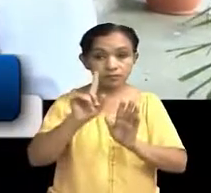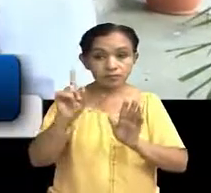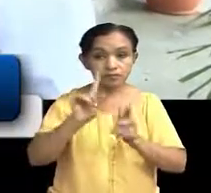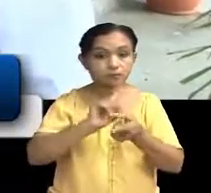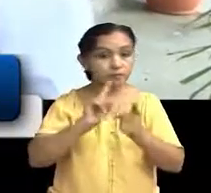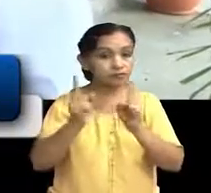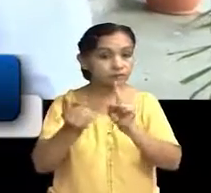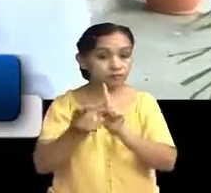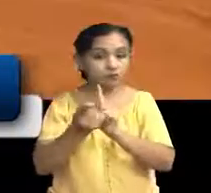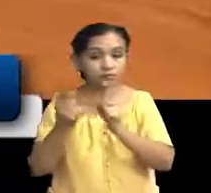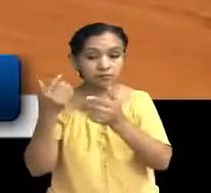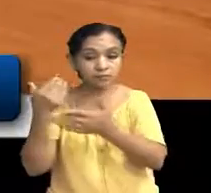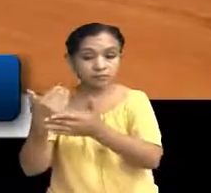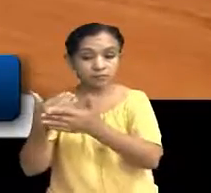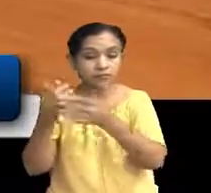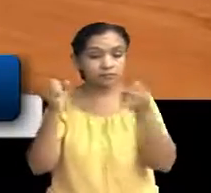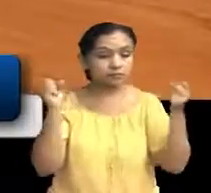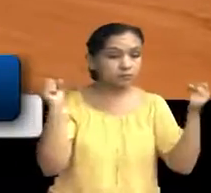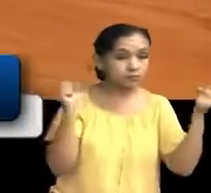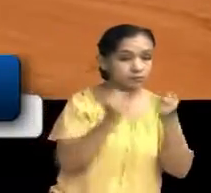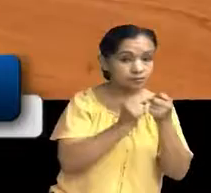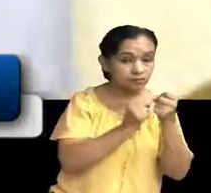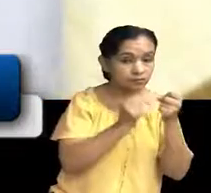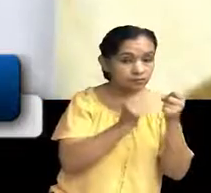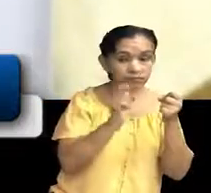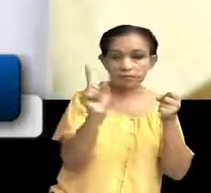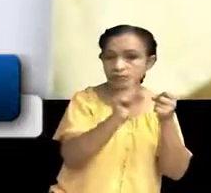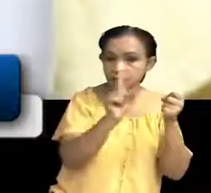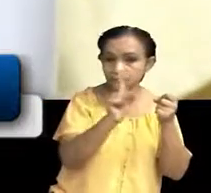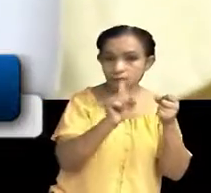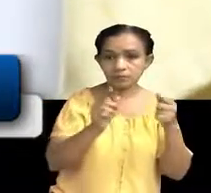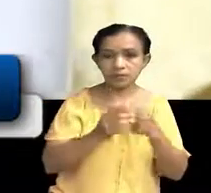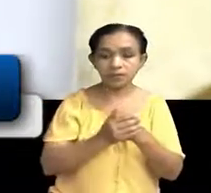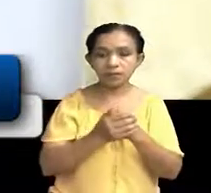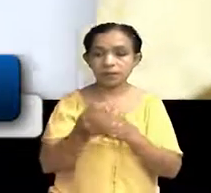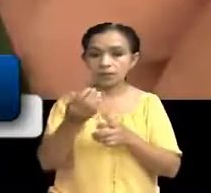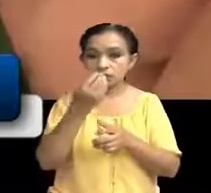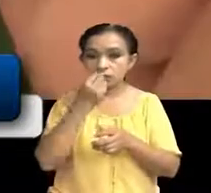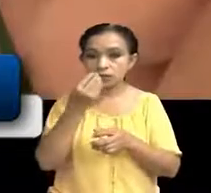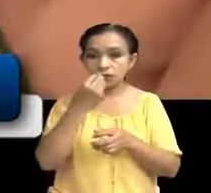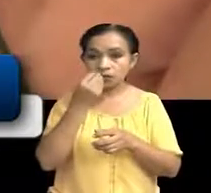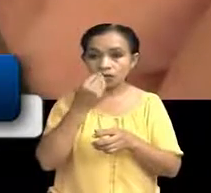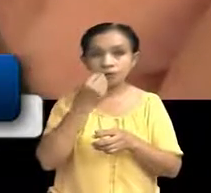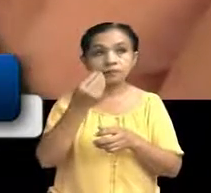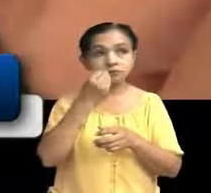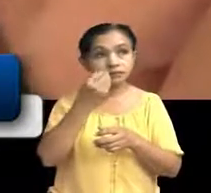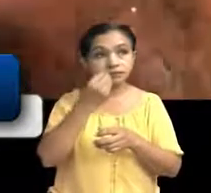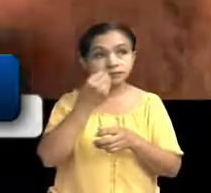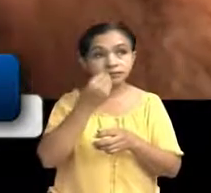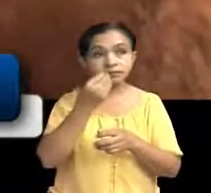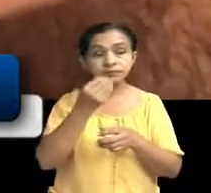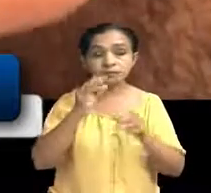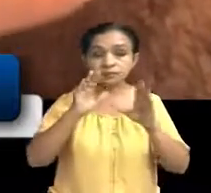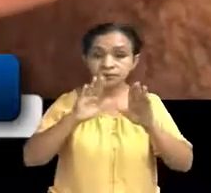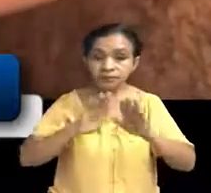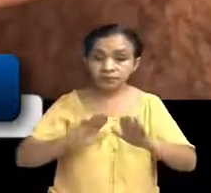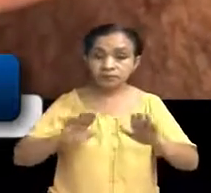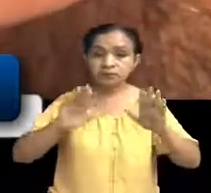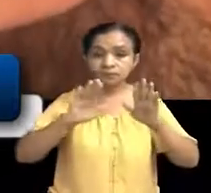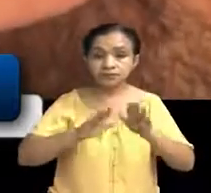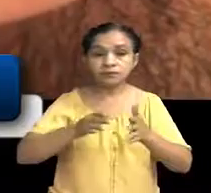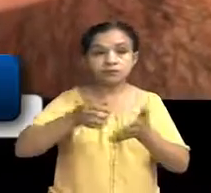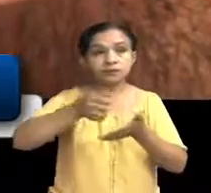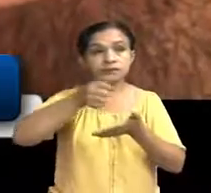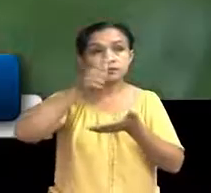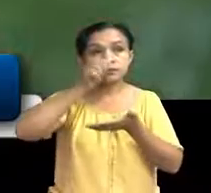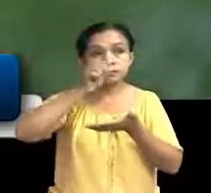cambios bruscos de temperatura. En cuanto a la alimentación, tener una alimentación blanda, meramente